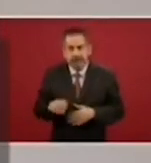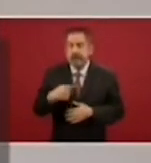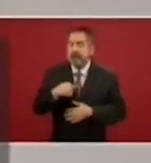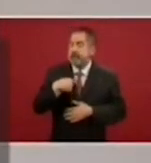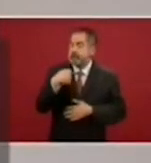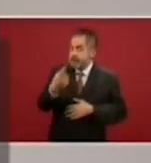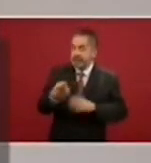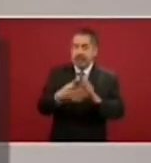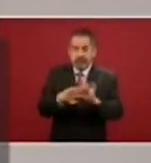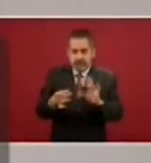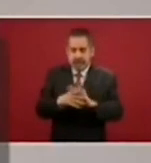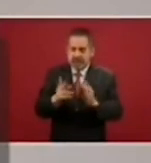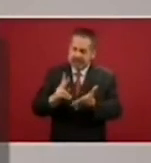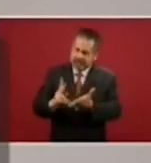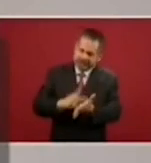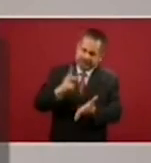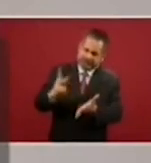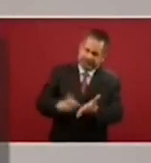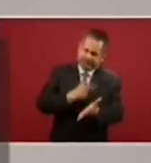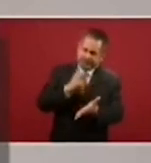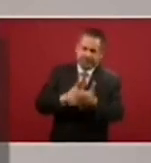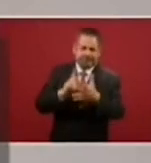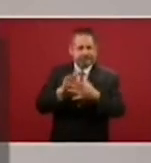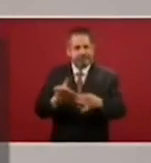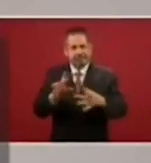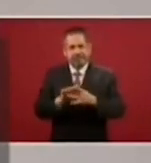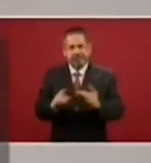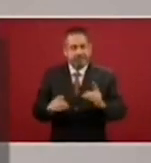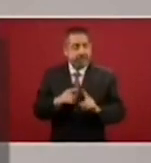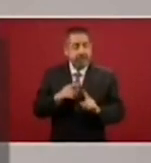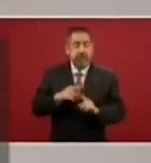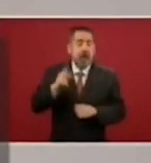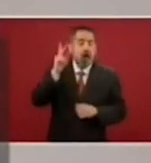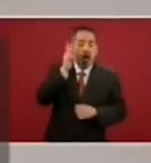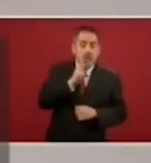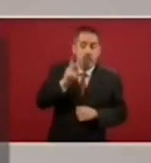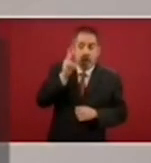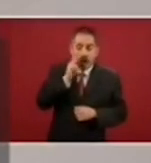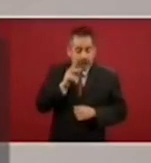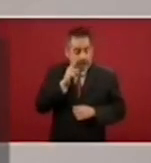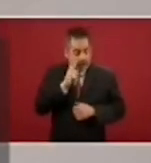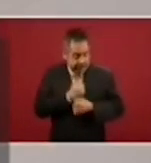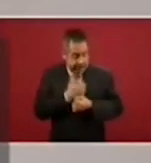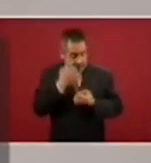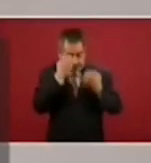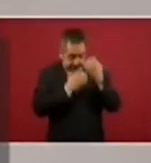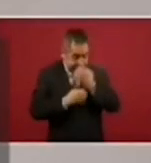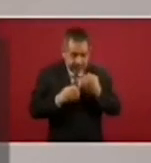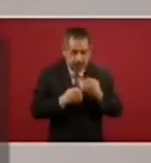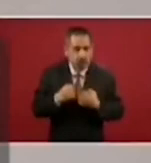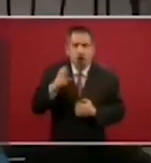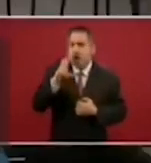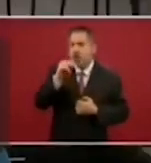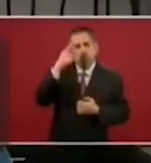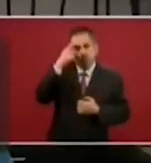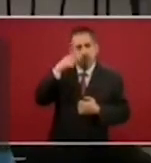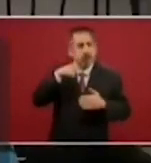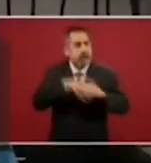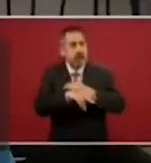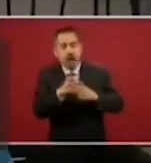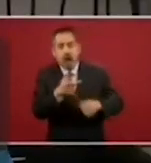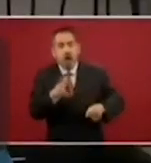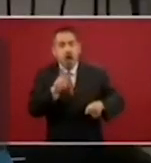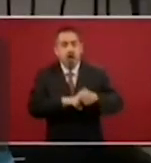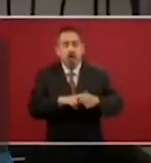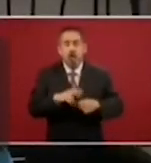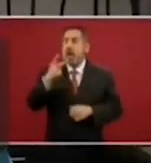explicado repetidamente es esta prueba no es una prueba para uso clínico.